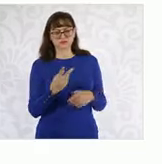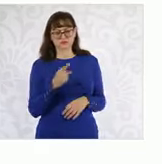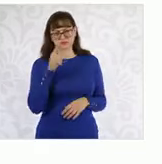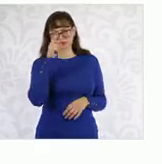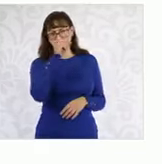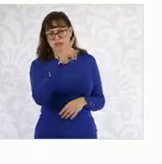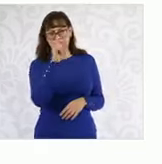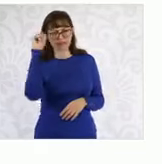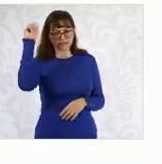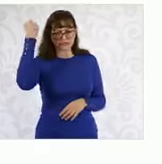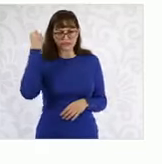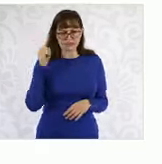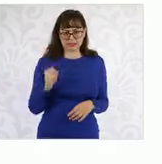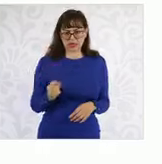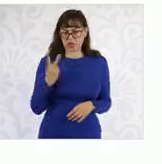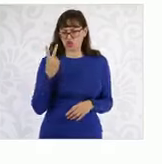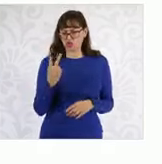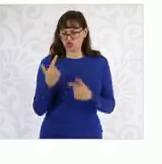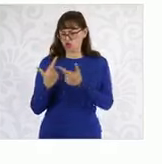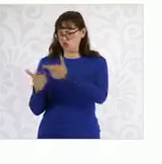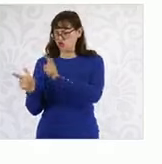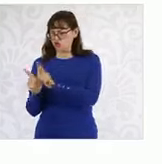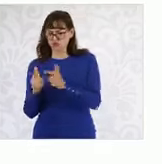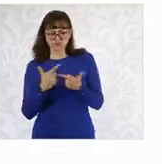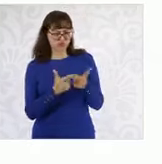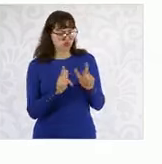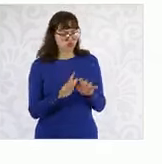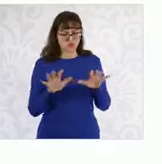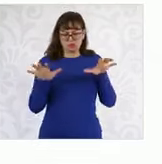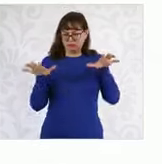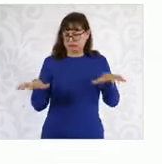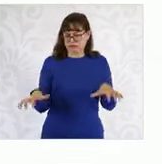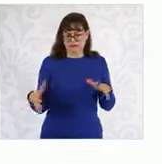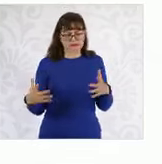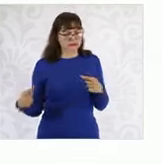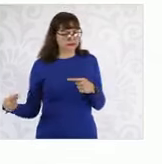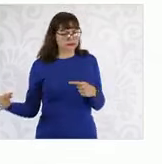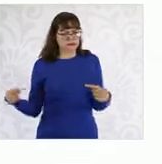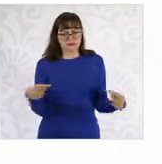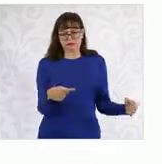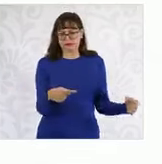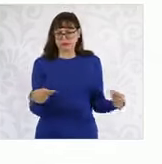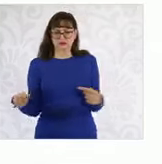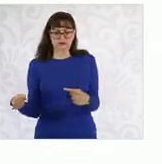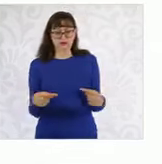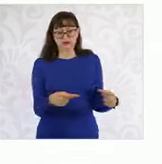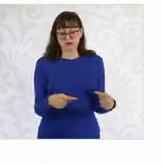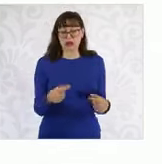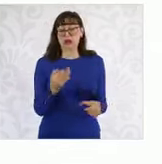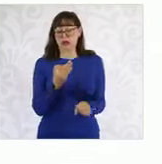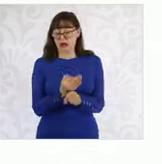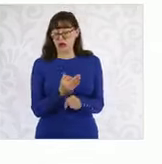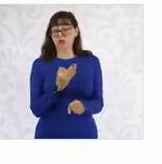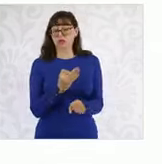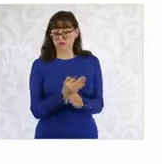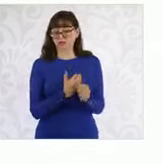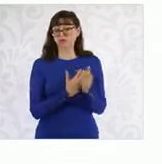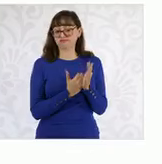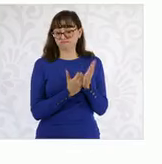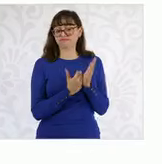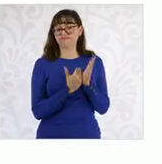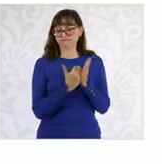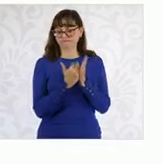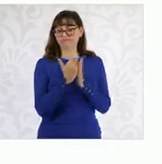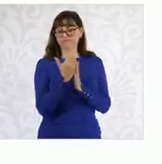grupos rivales de la delincuencia organizada, el número de homicidios dolosos en el estado de Sinaloa ha